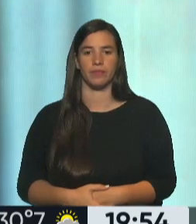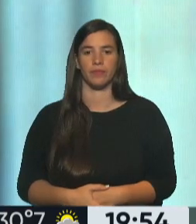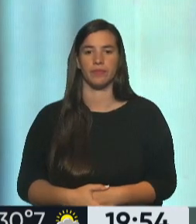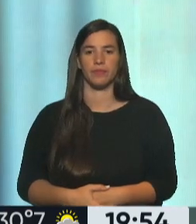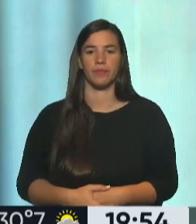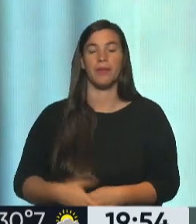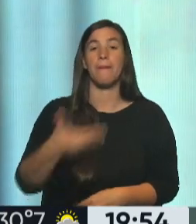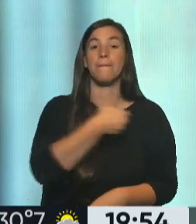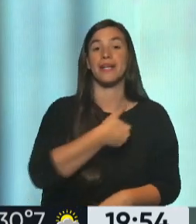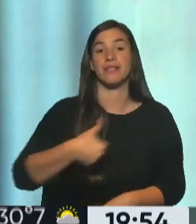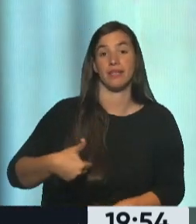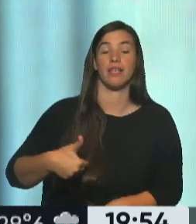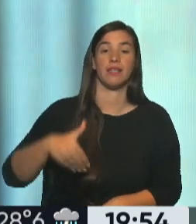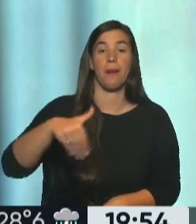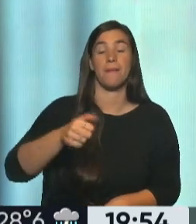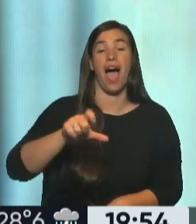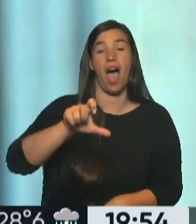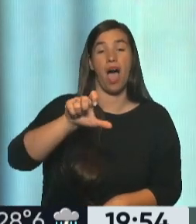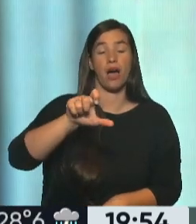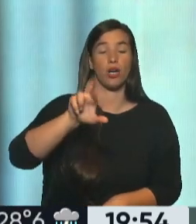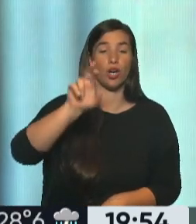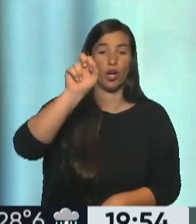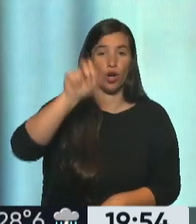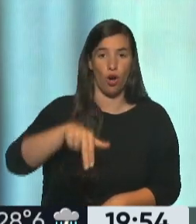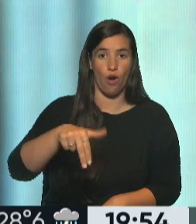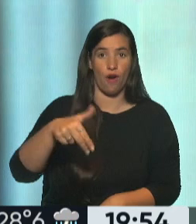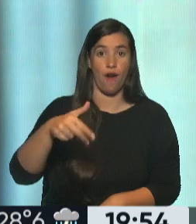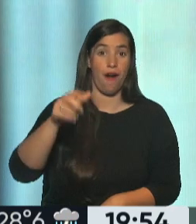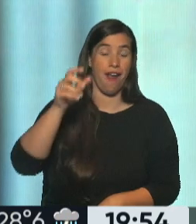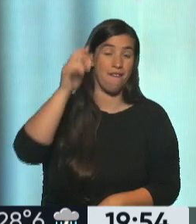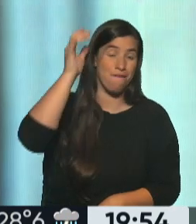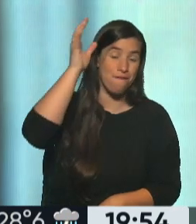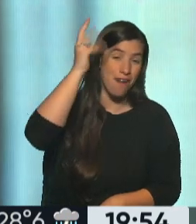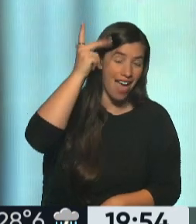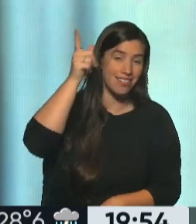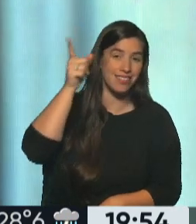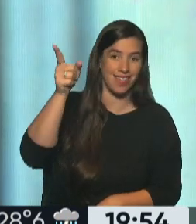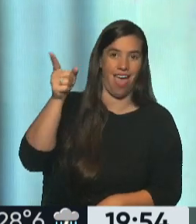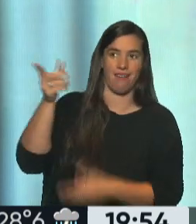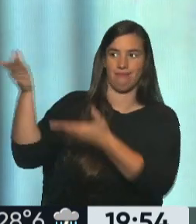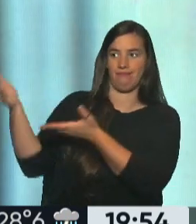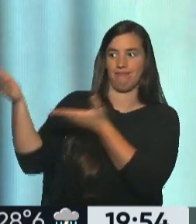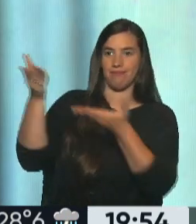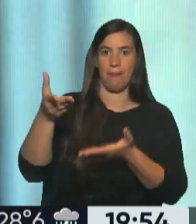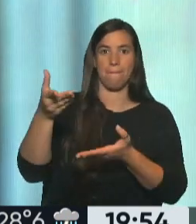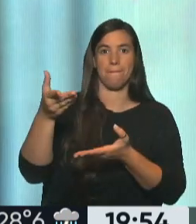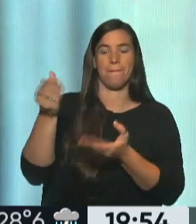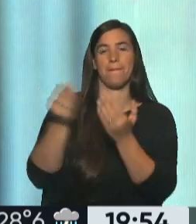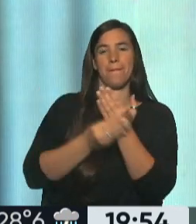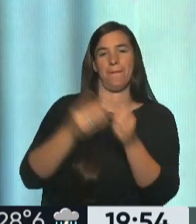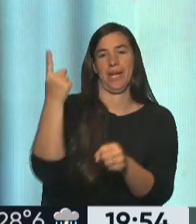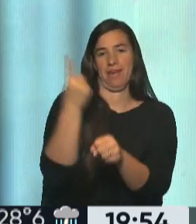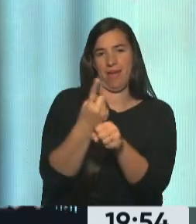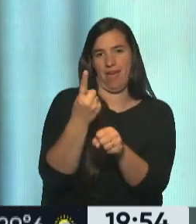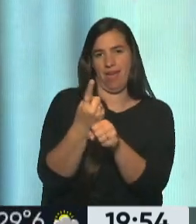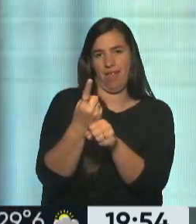El presidente Emmanuel Macron en Francia nombró a su nuevo primer ministro. Era premier, o sea, primer ministro es premier, ¿no?